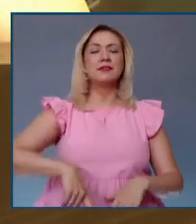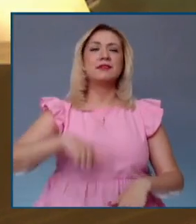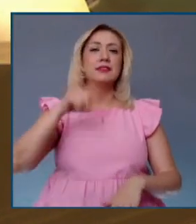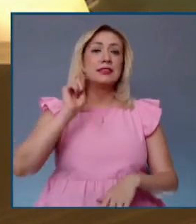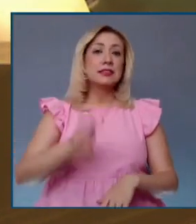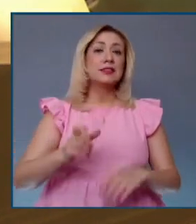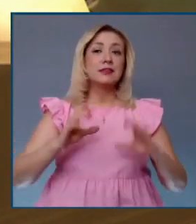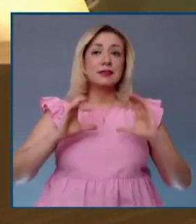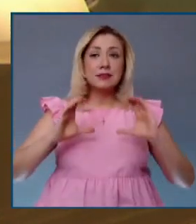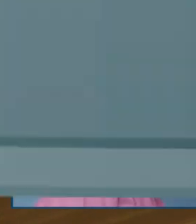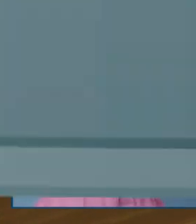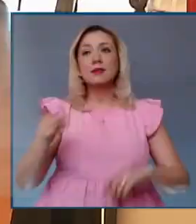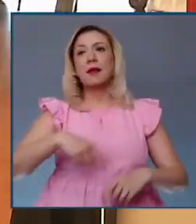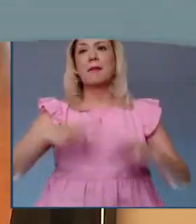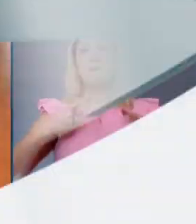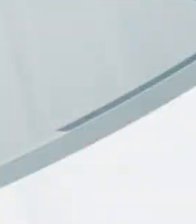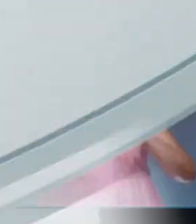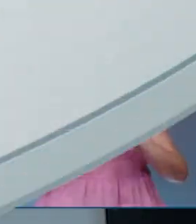trabajadores.